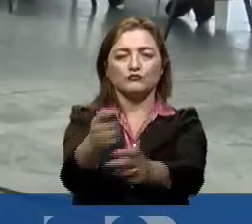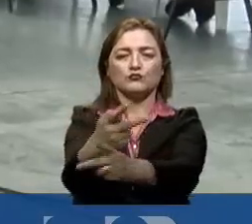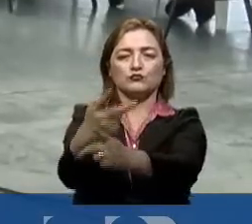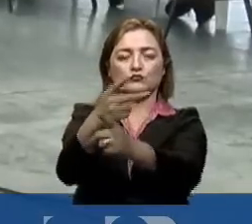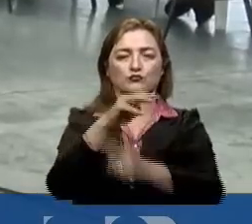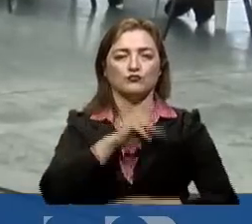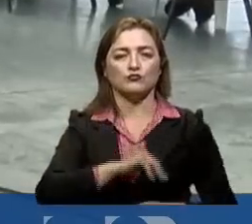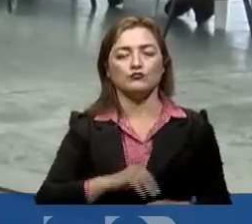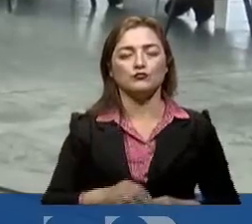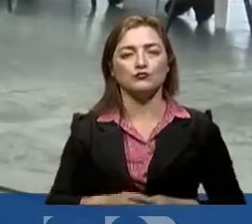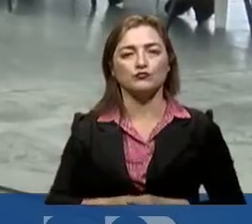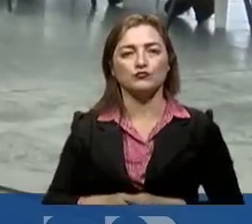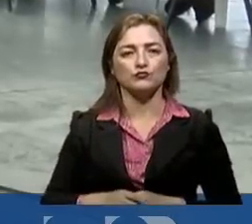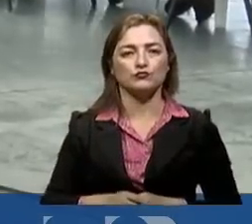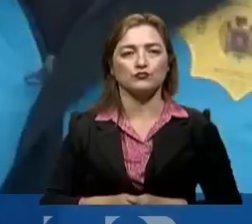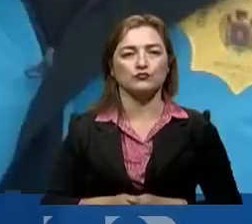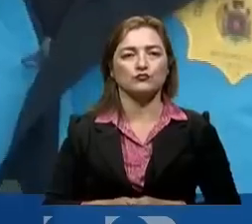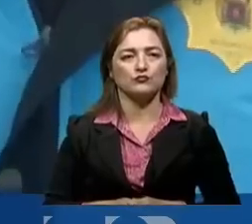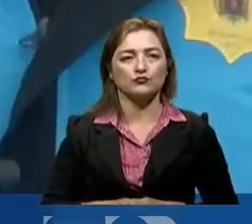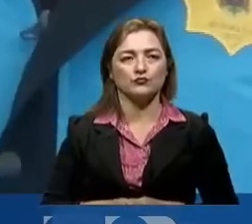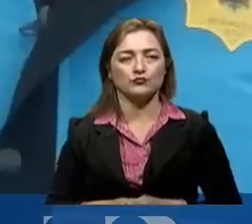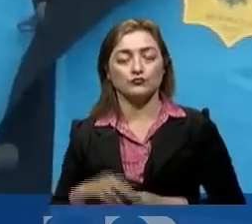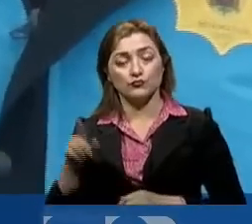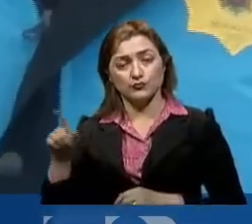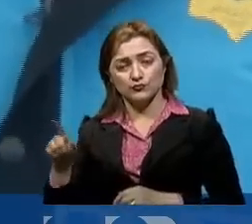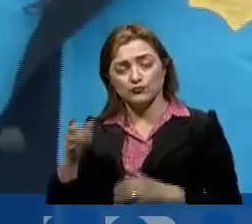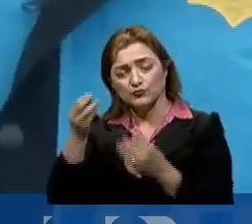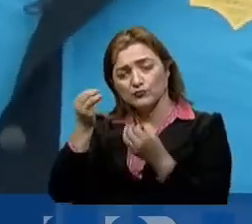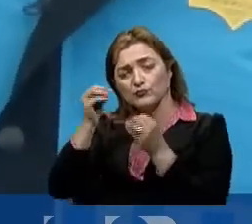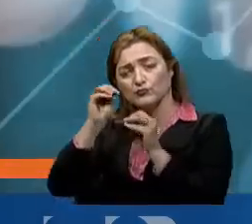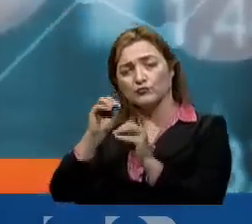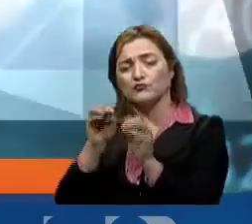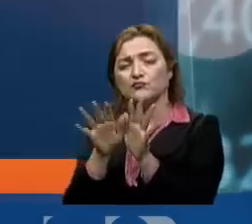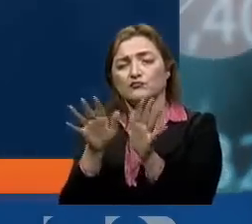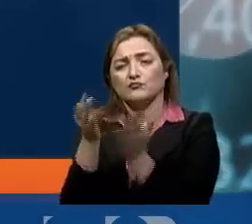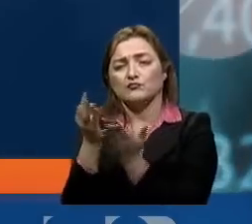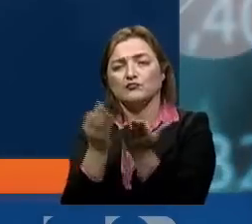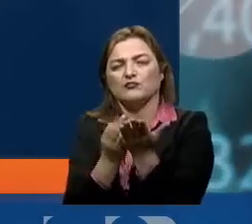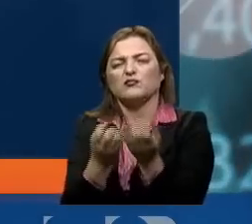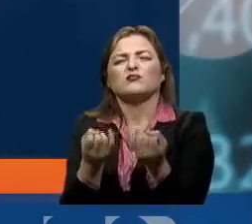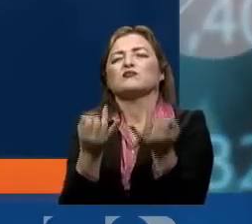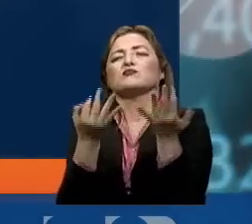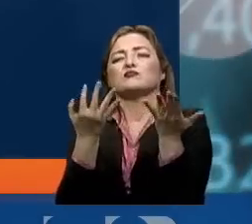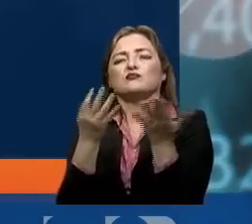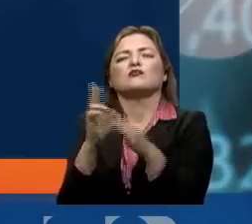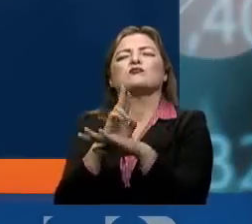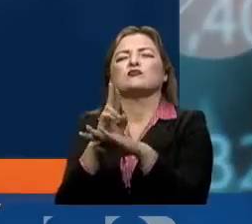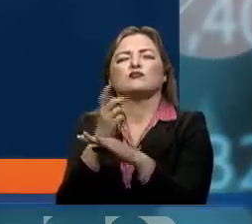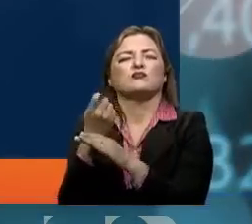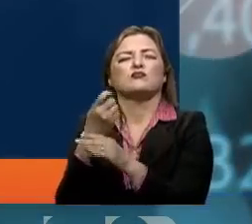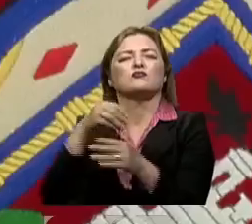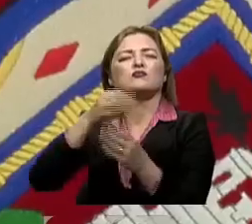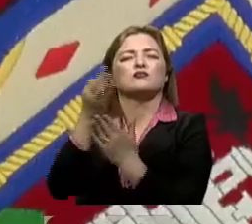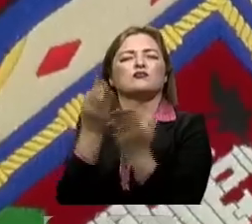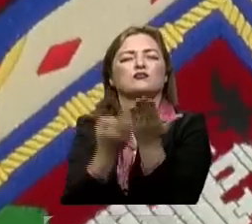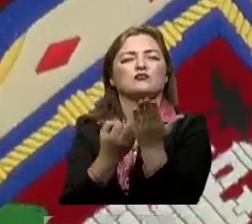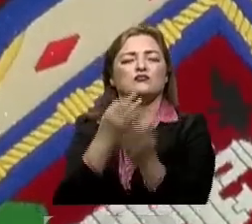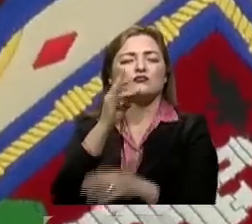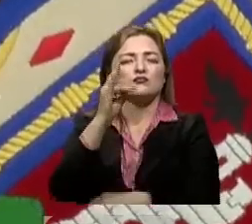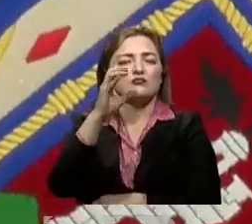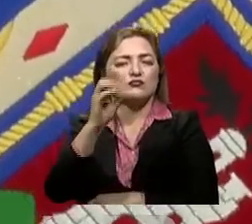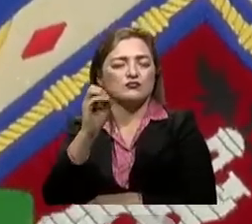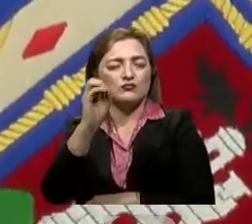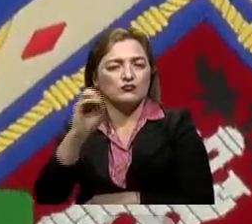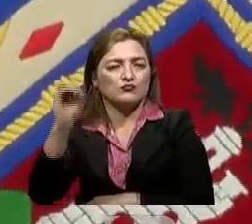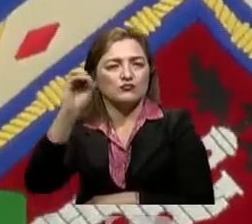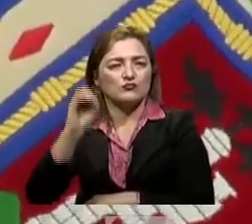Consejo Metropolitano. Allí Nadia Ruiz dio a conocer que la ejecución general fue de alrededor del 70%.